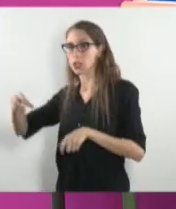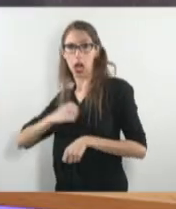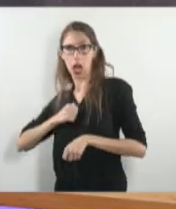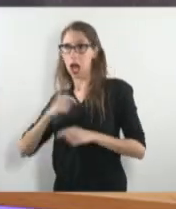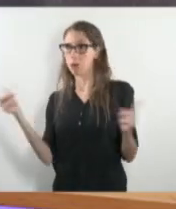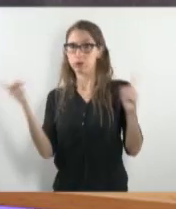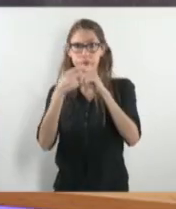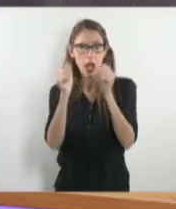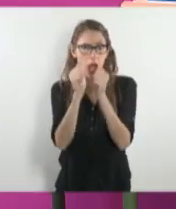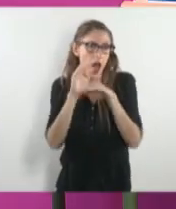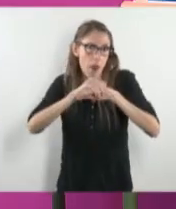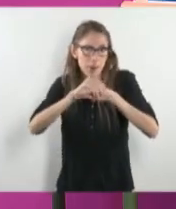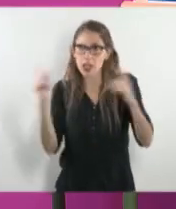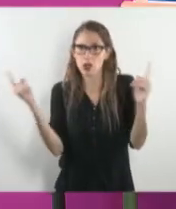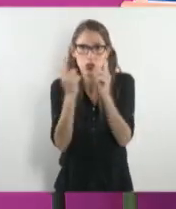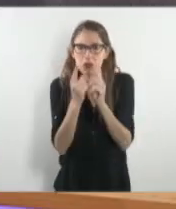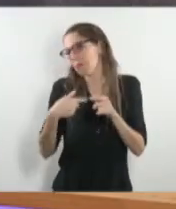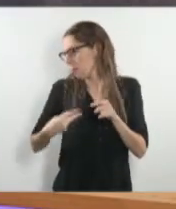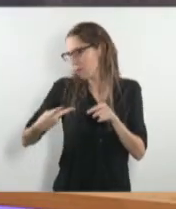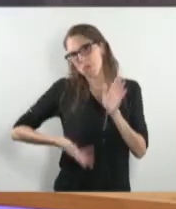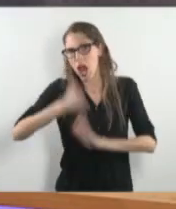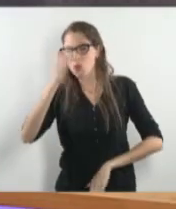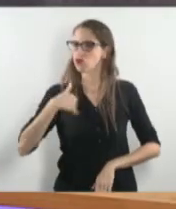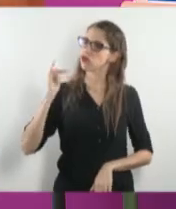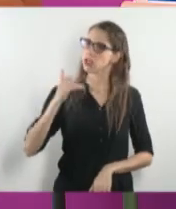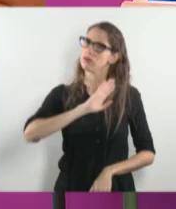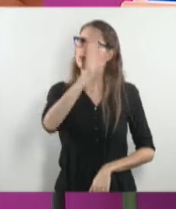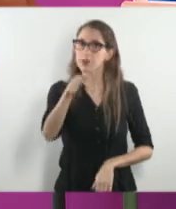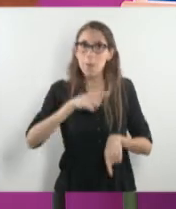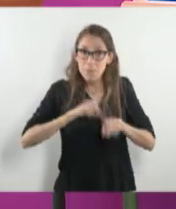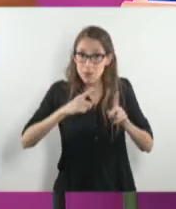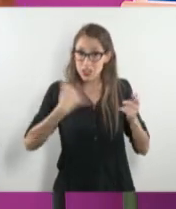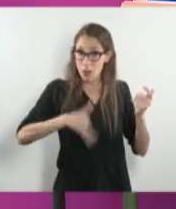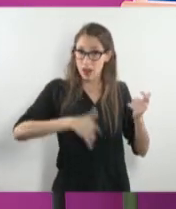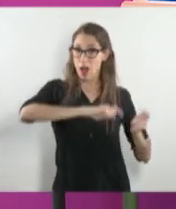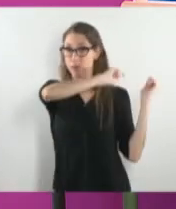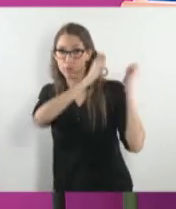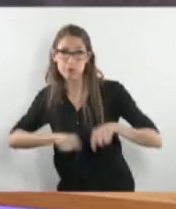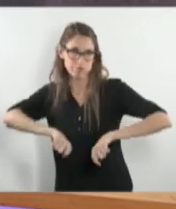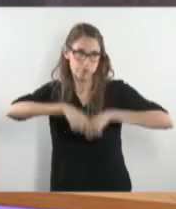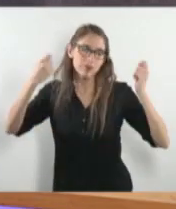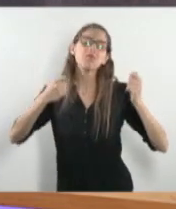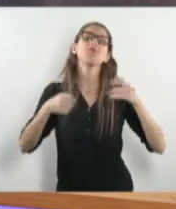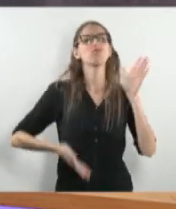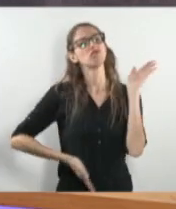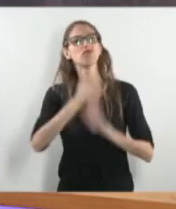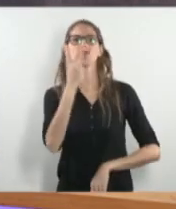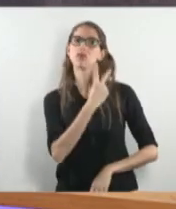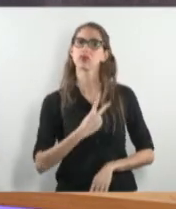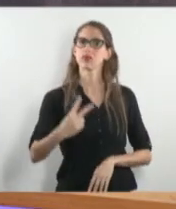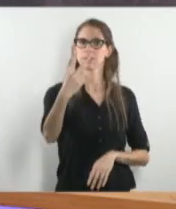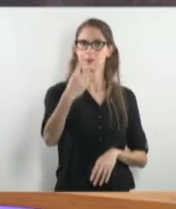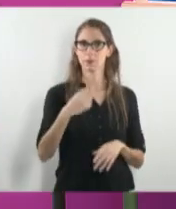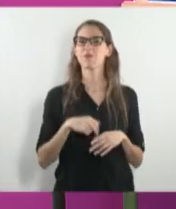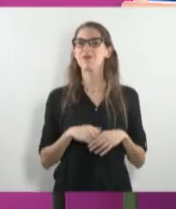desierto, le dice a Cruz, y se van. Y ahí rompe la guitarra. Claro, rompe la guitarra y se van. Bien, pero rompe la guitarra